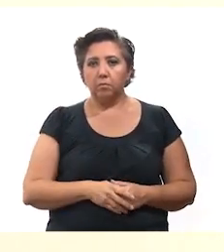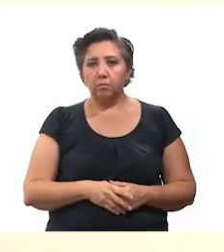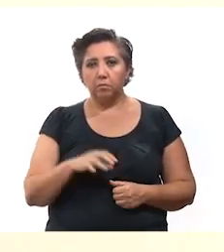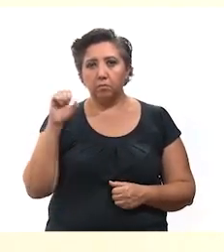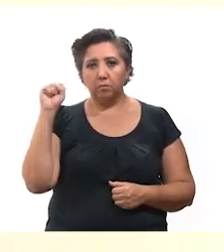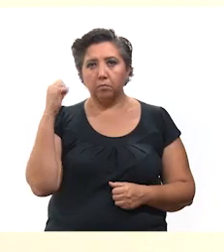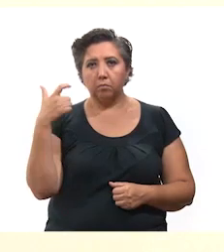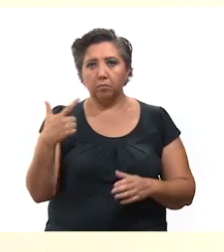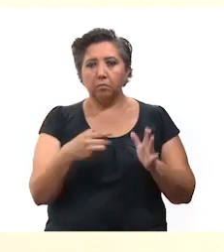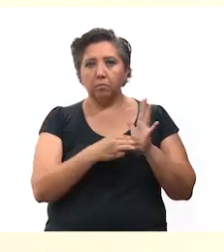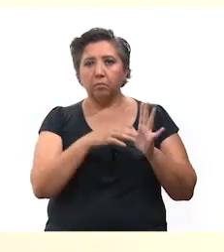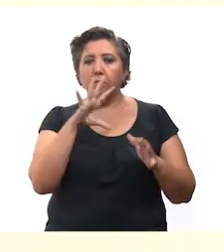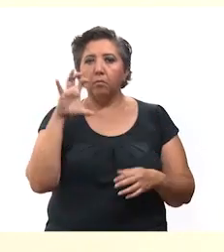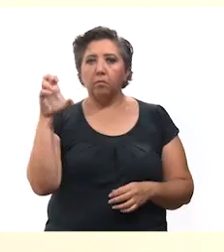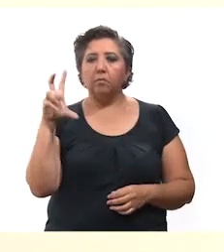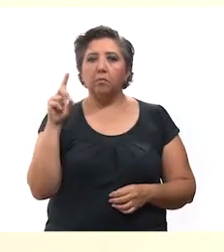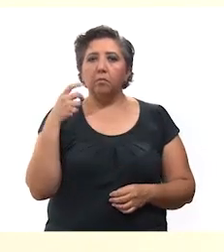públicos.